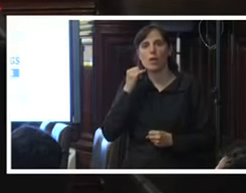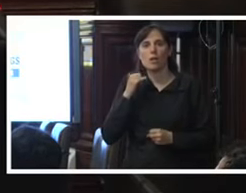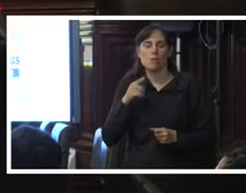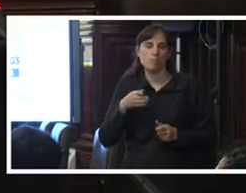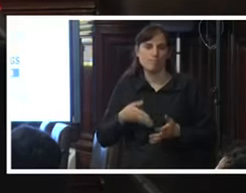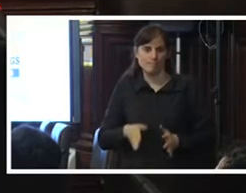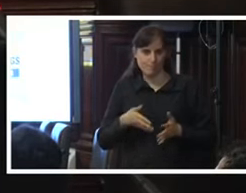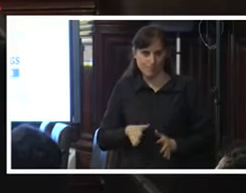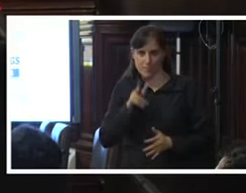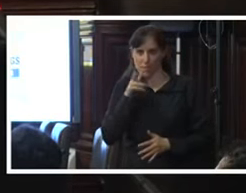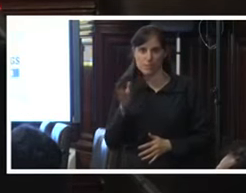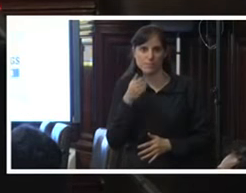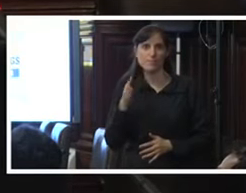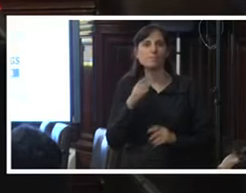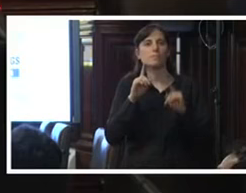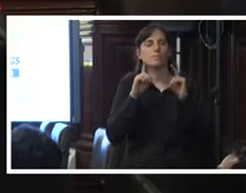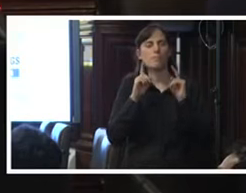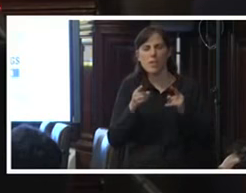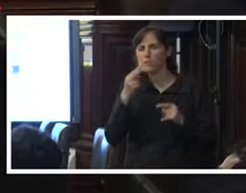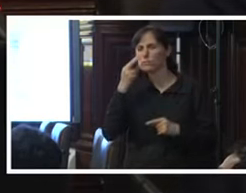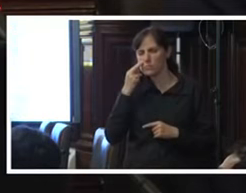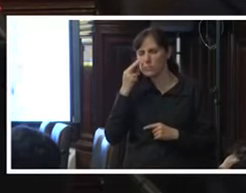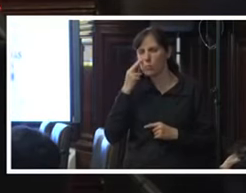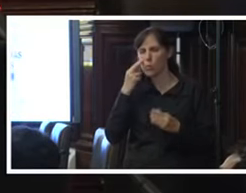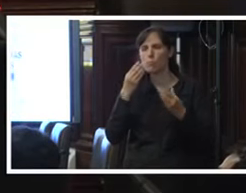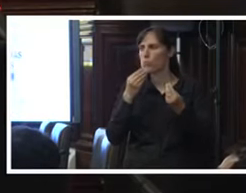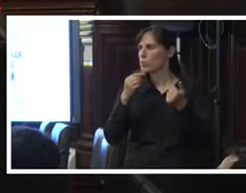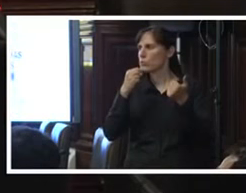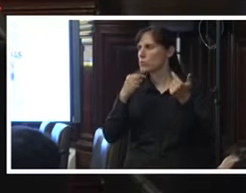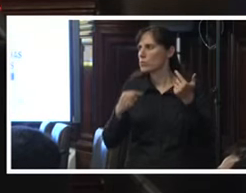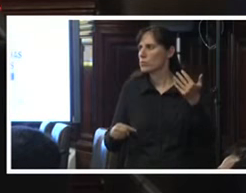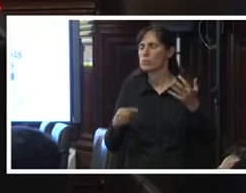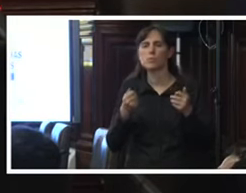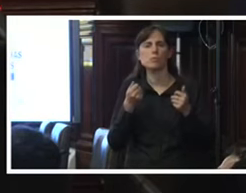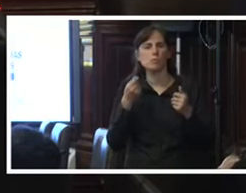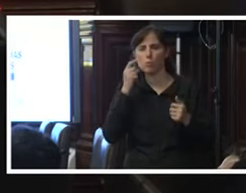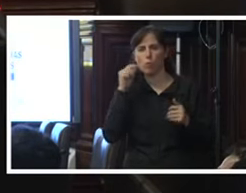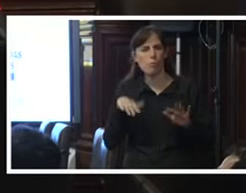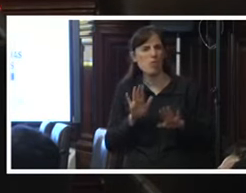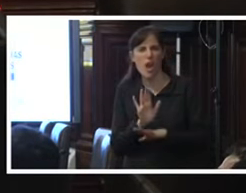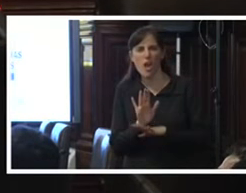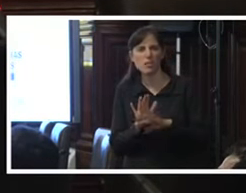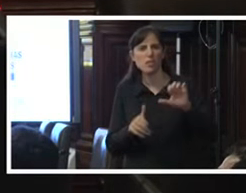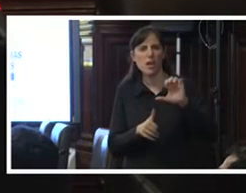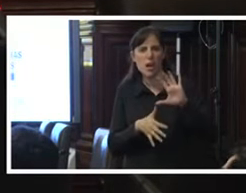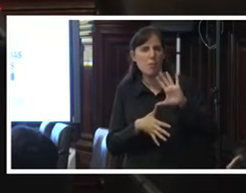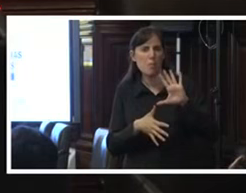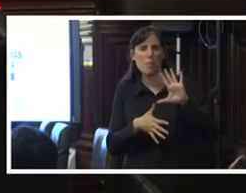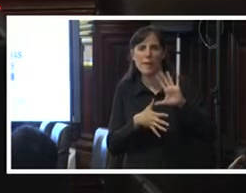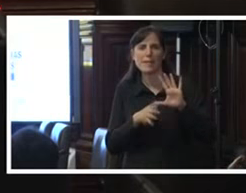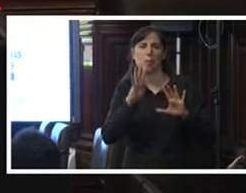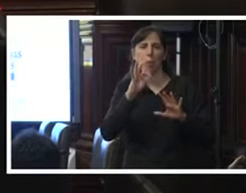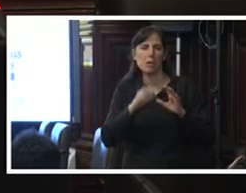las problemáticas mencionadas y muchas más eran comunes para toda la región de las américas hace 40 o 50 años